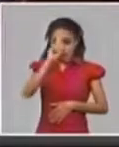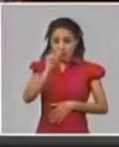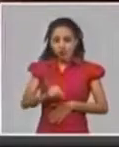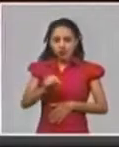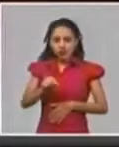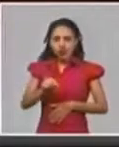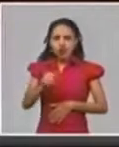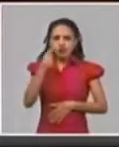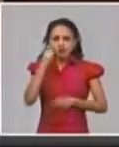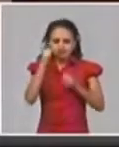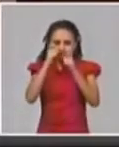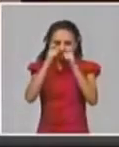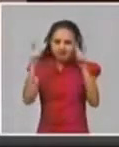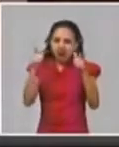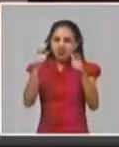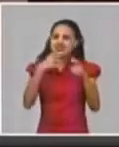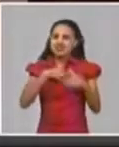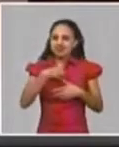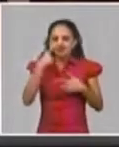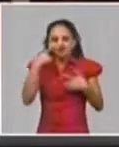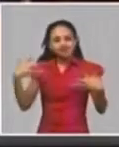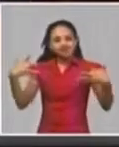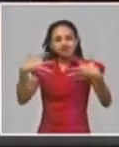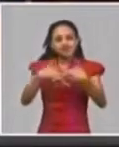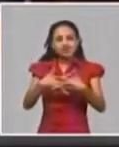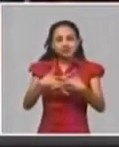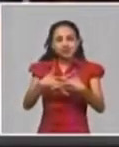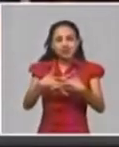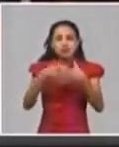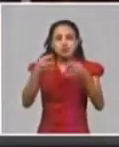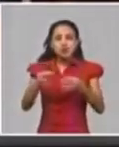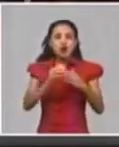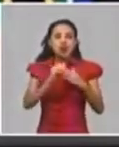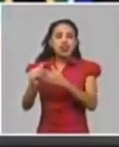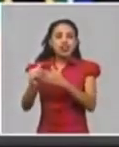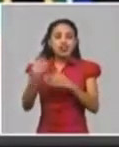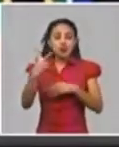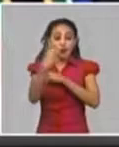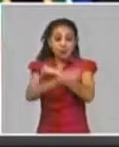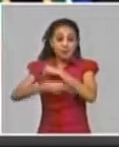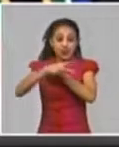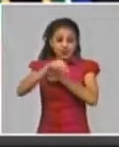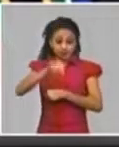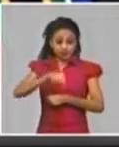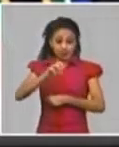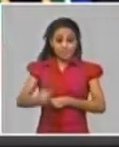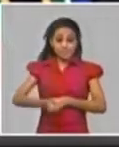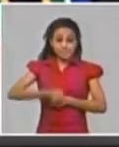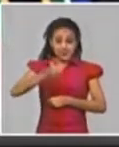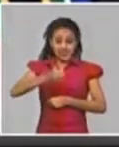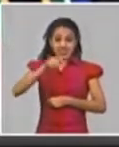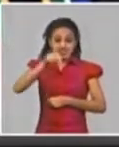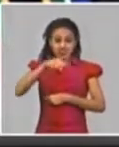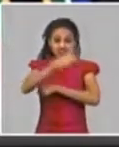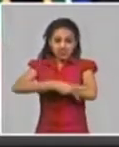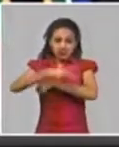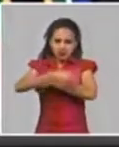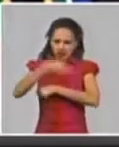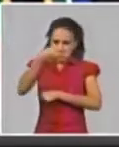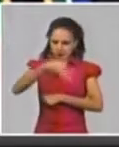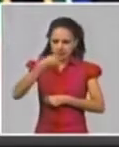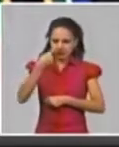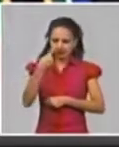acontecimiento coherente con la fraternidad que unió a los líderes de los dos países. El actual presidente de la República declaró a